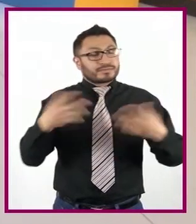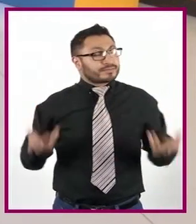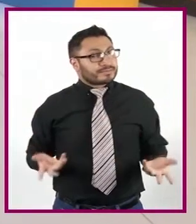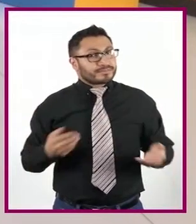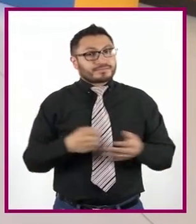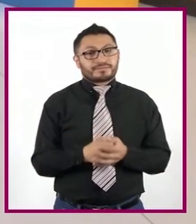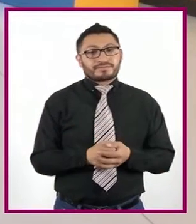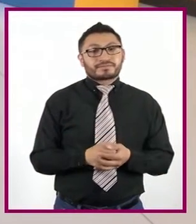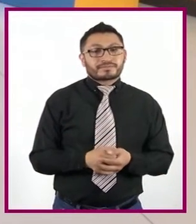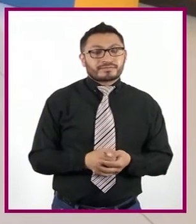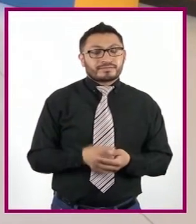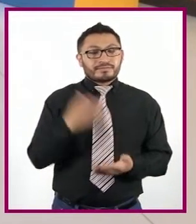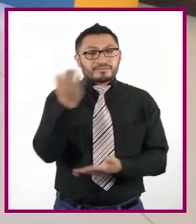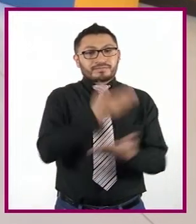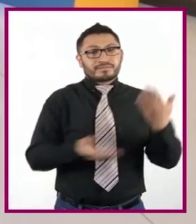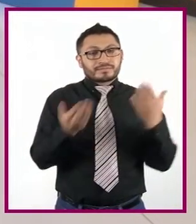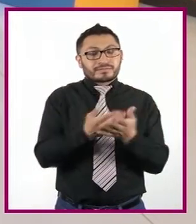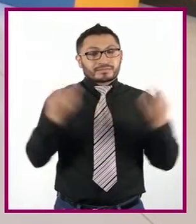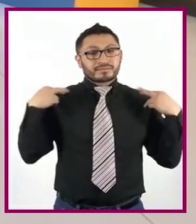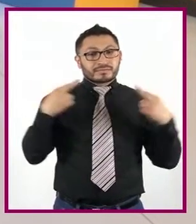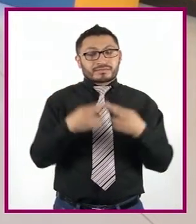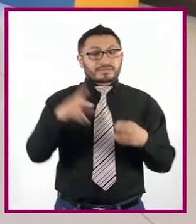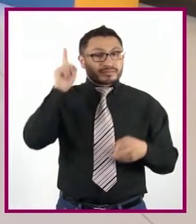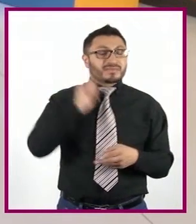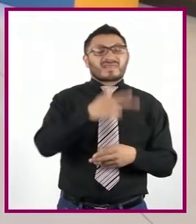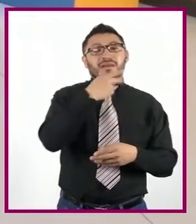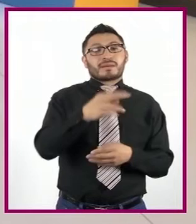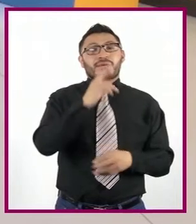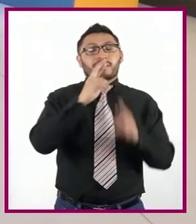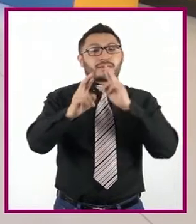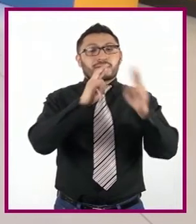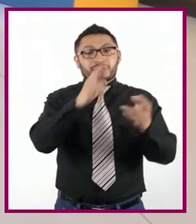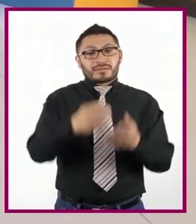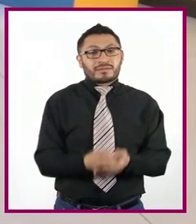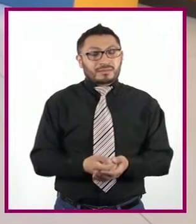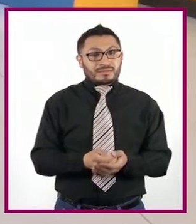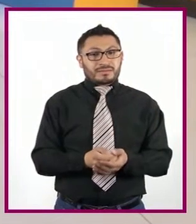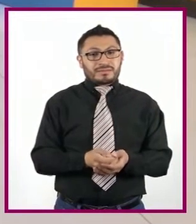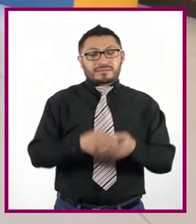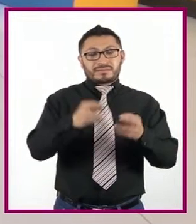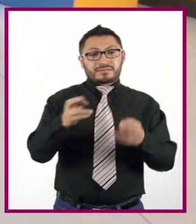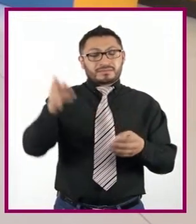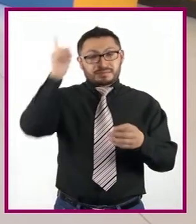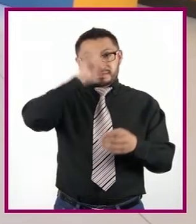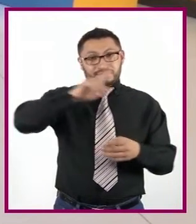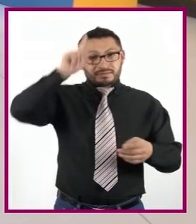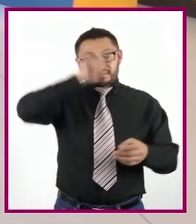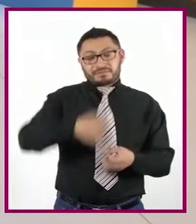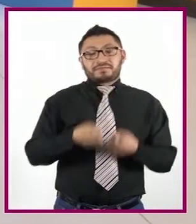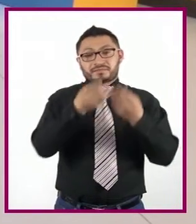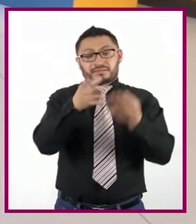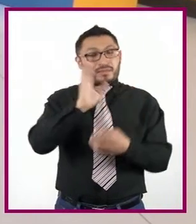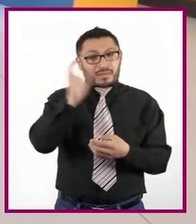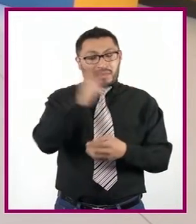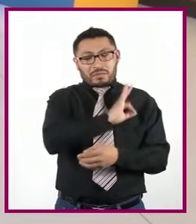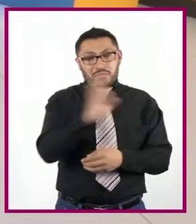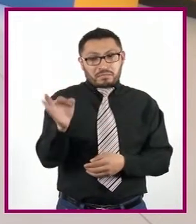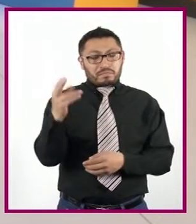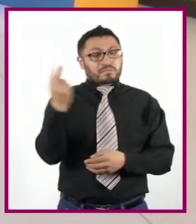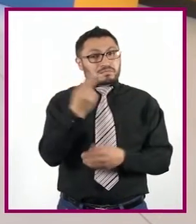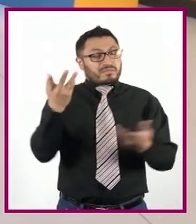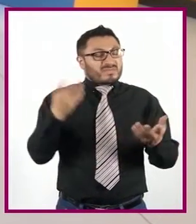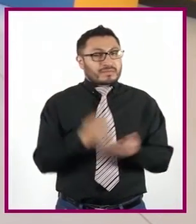correcta? Compartan con su maestra o maestro sus respuestas para recibir retroalimentación cuando sea posible.